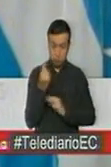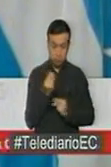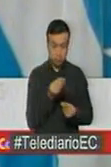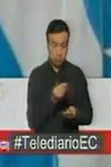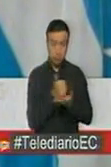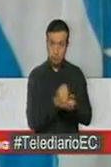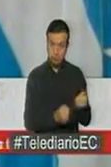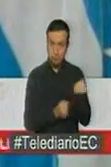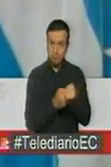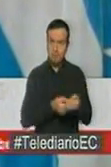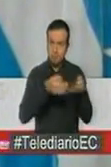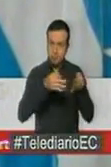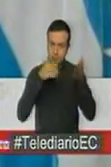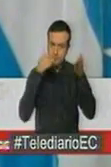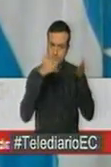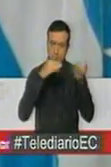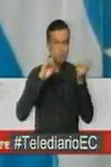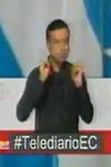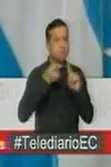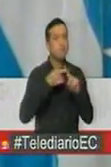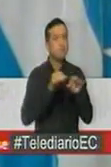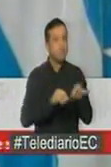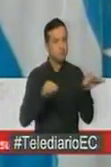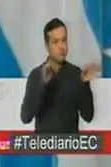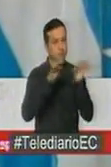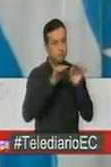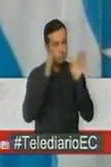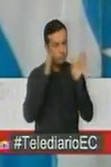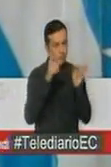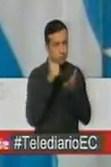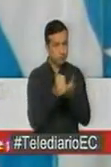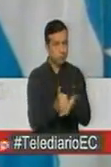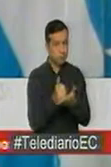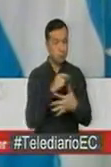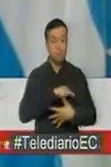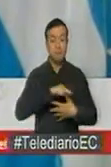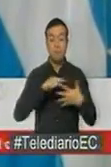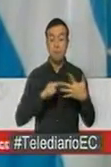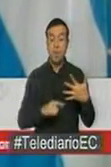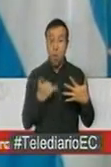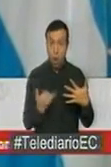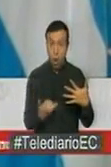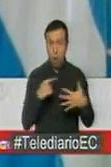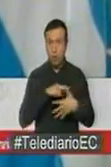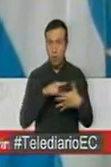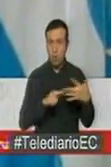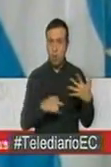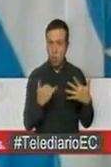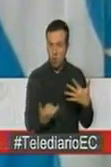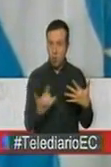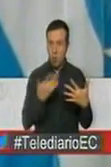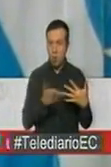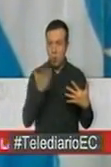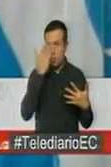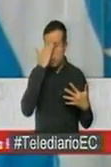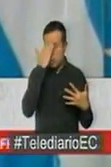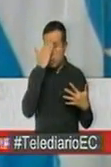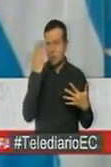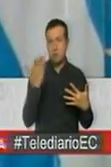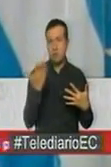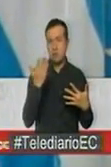casos, para poder atender en primera instancia esta situación. Las medidas son tomadas para el momento. Nosotros entenderemos que si es